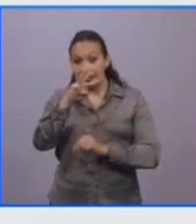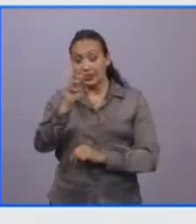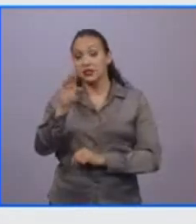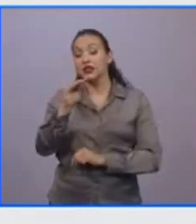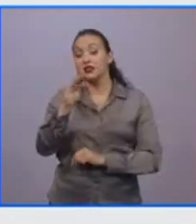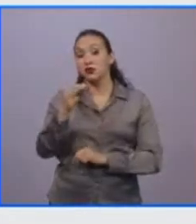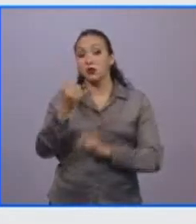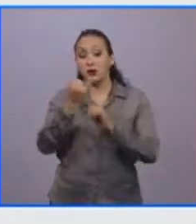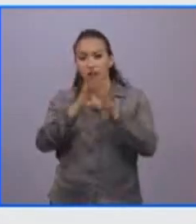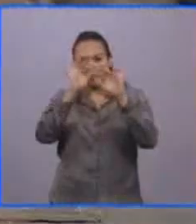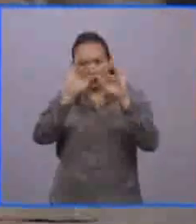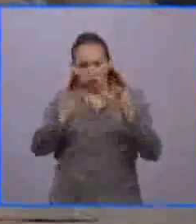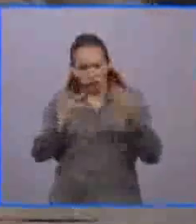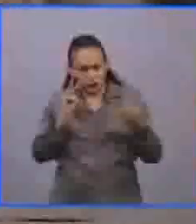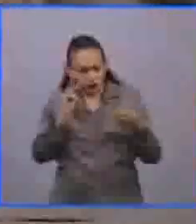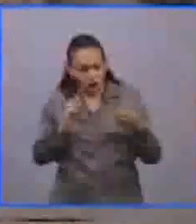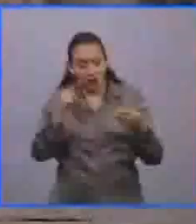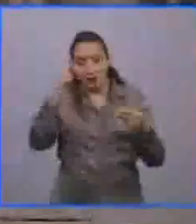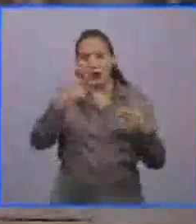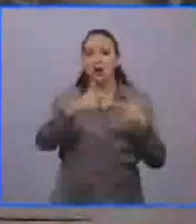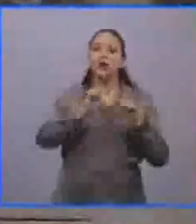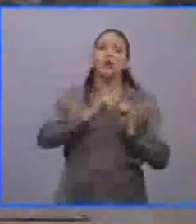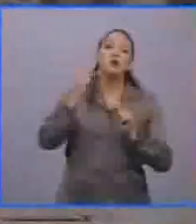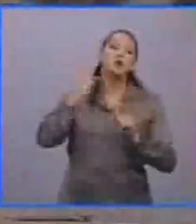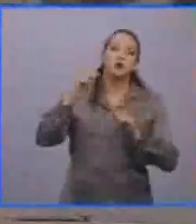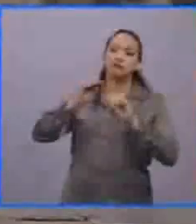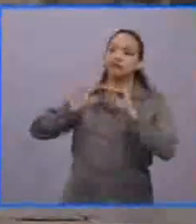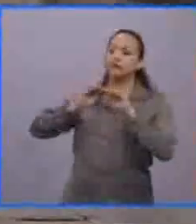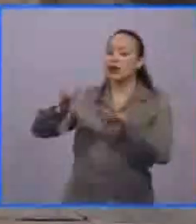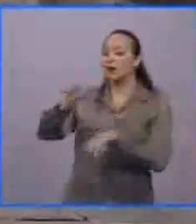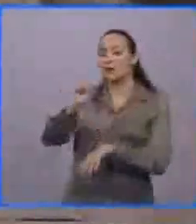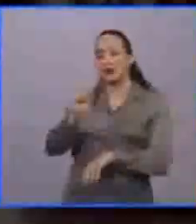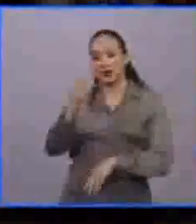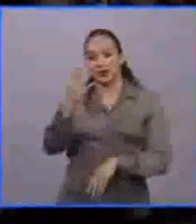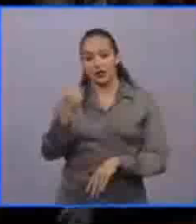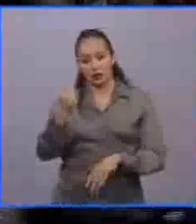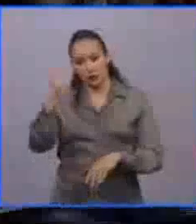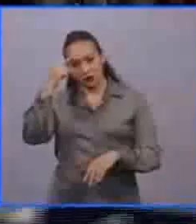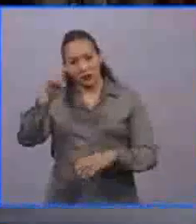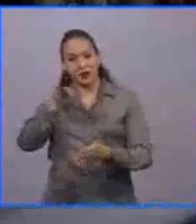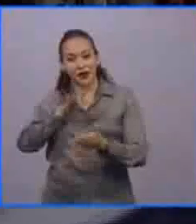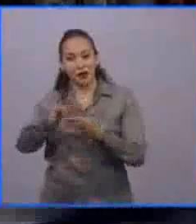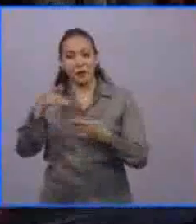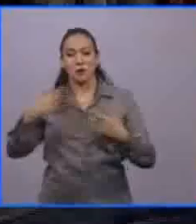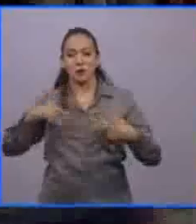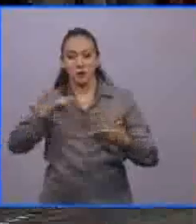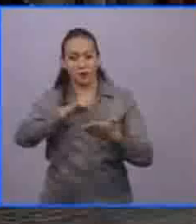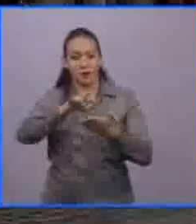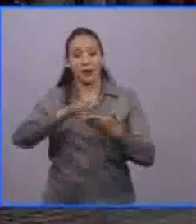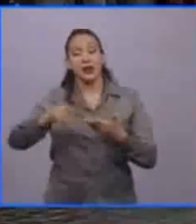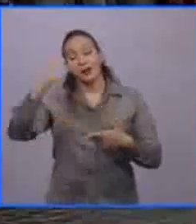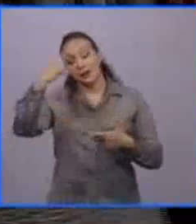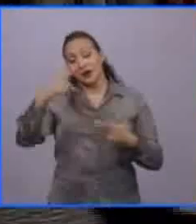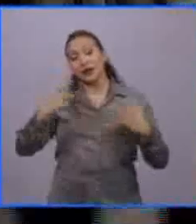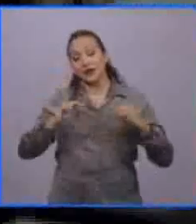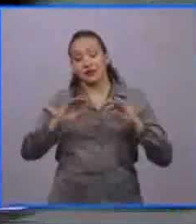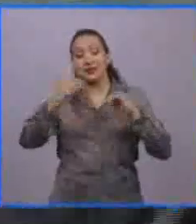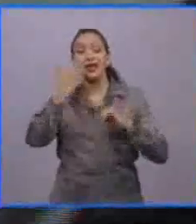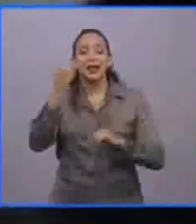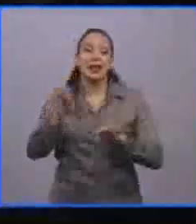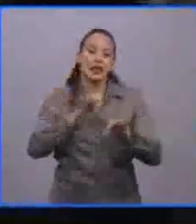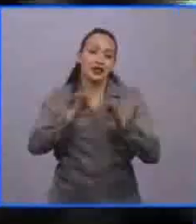390 informes de precampaña por parte de partidos políticos y 29 de obtención de apoyo ciudadano de aspirantes a una